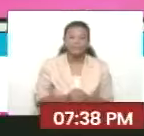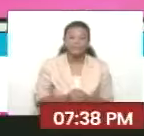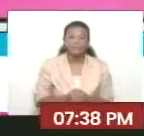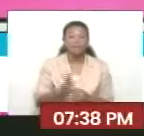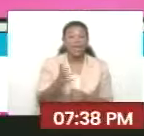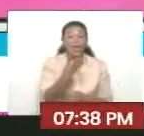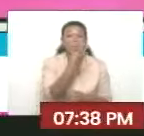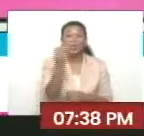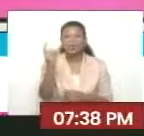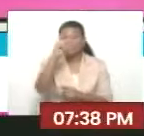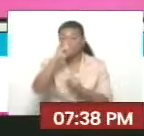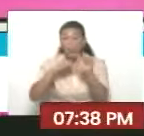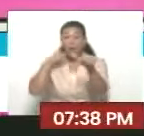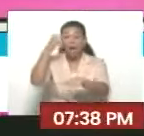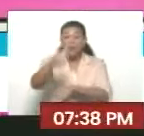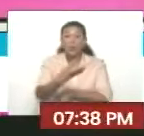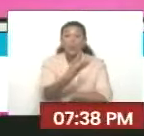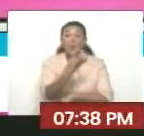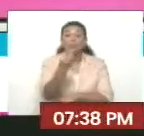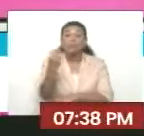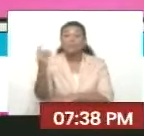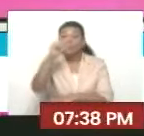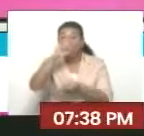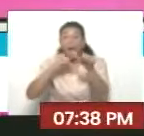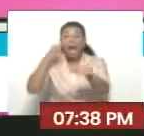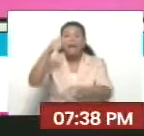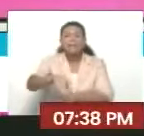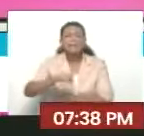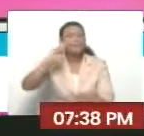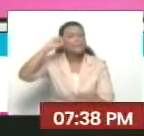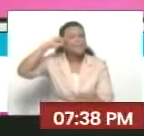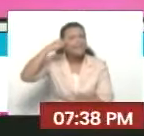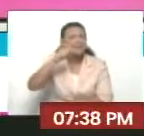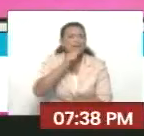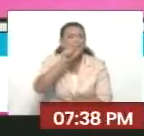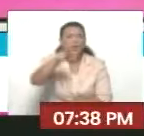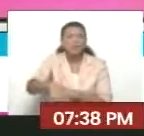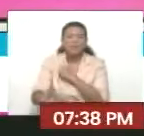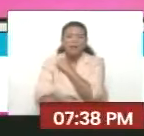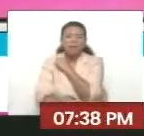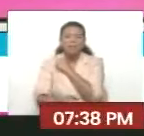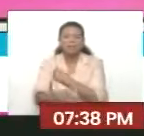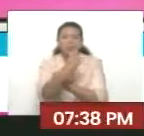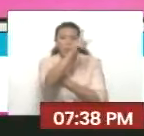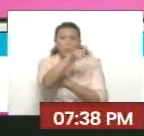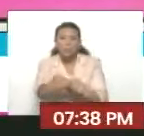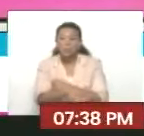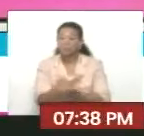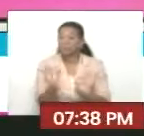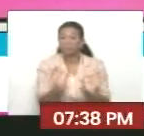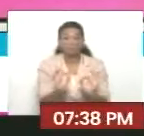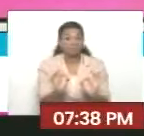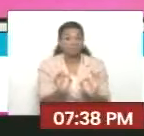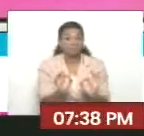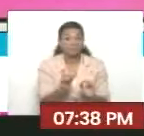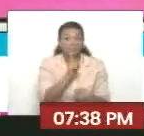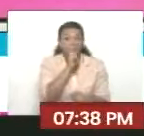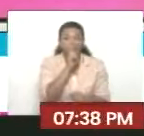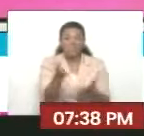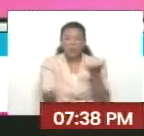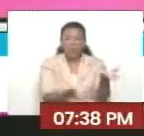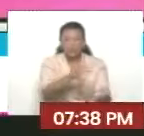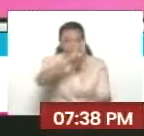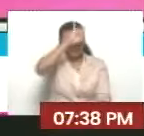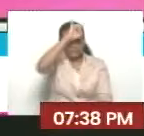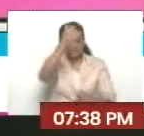Y 400 años después, ¿quién recuerda el nombre del traidor? El traidor debe estar en la quinta paila